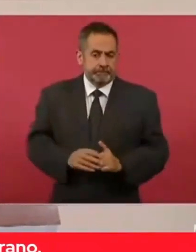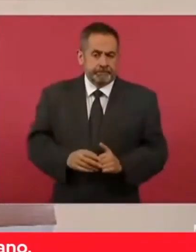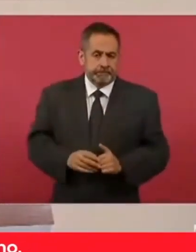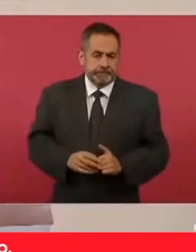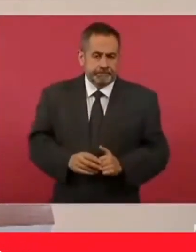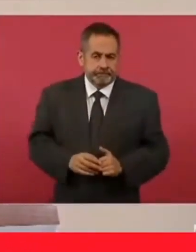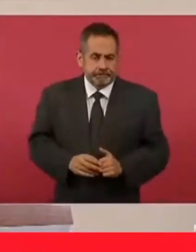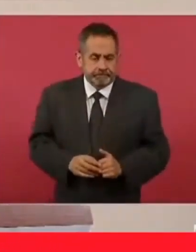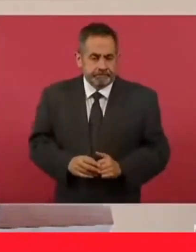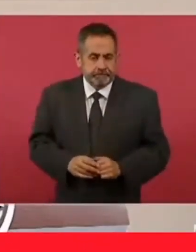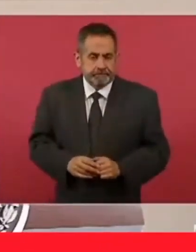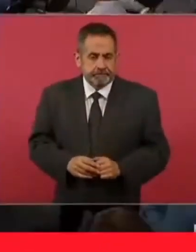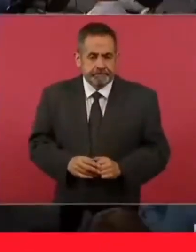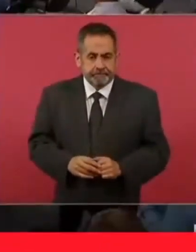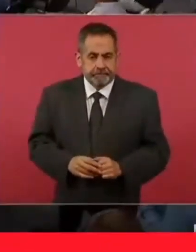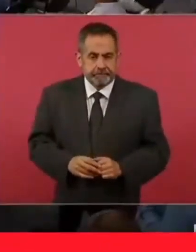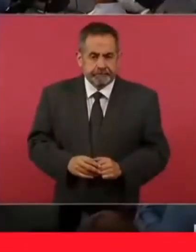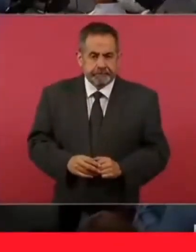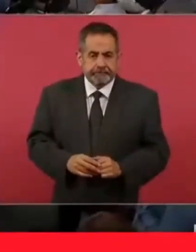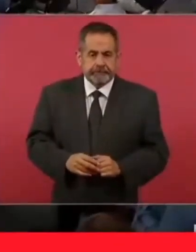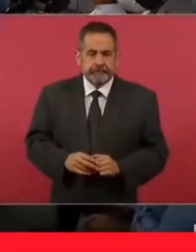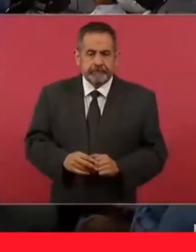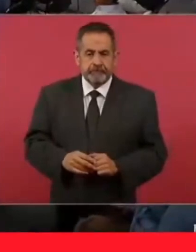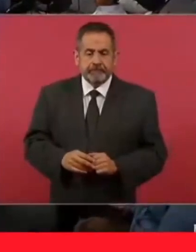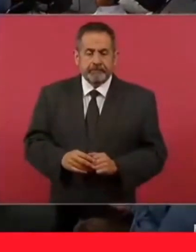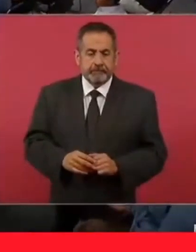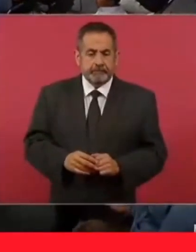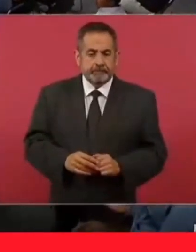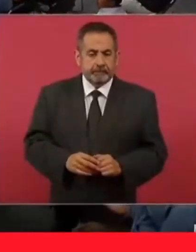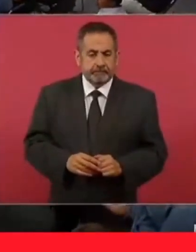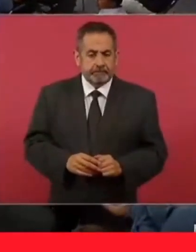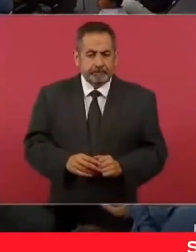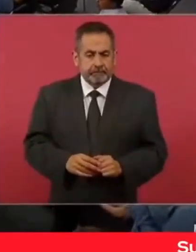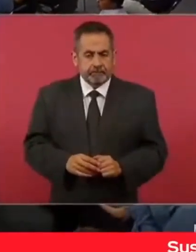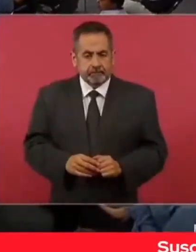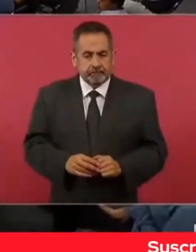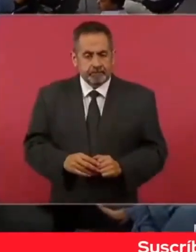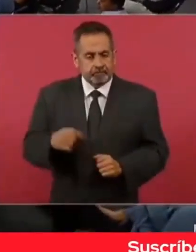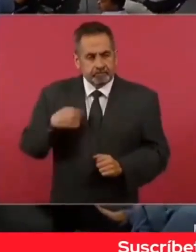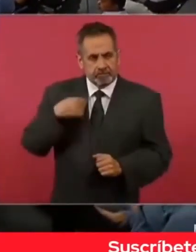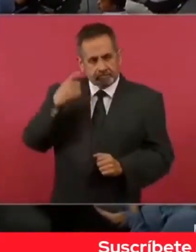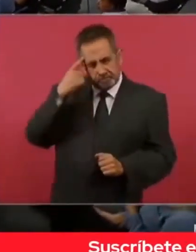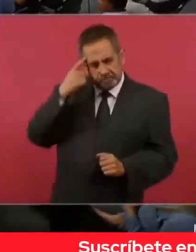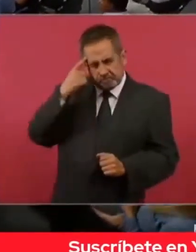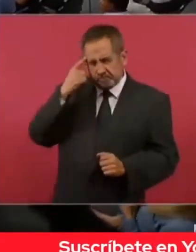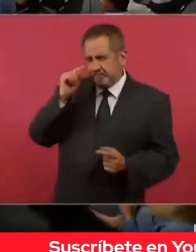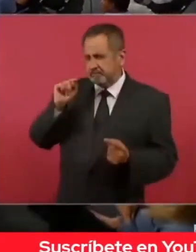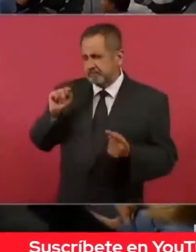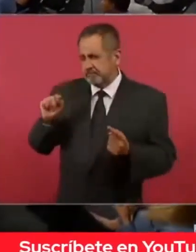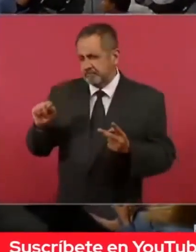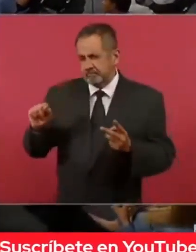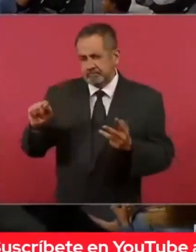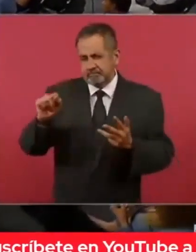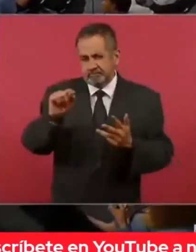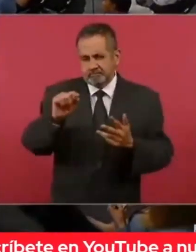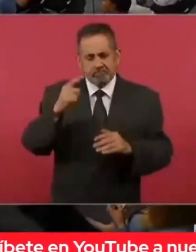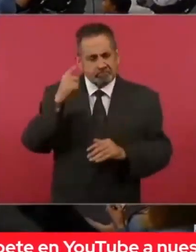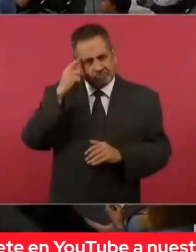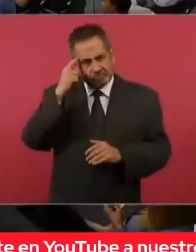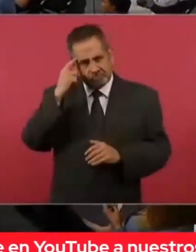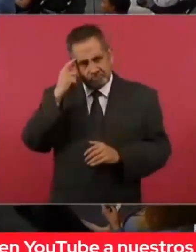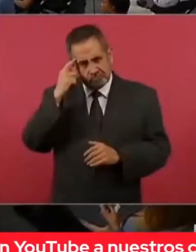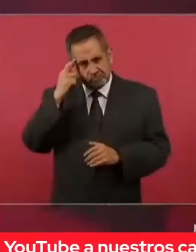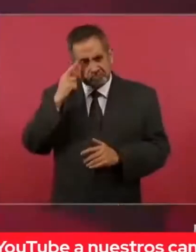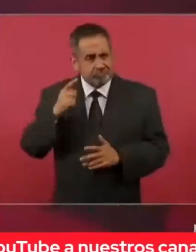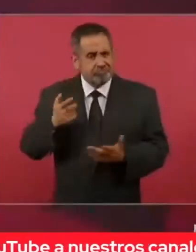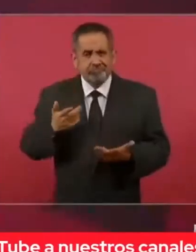y en muchos casos Yo diría que en casi todos es hasta para